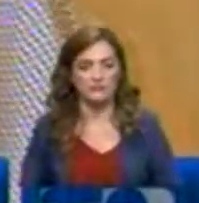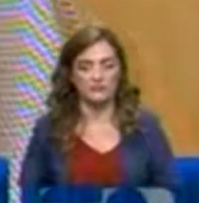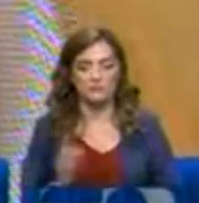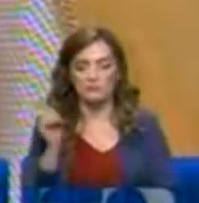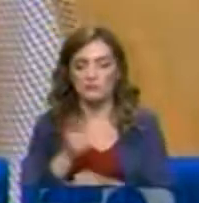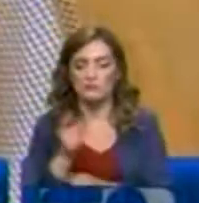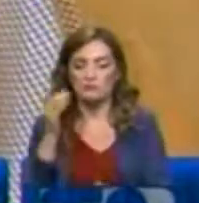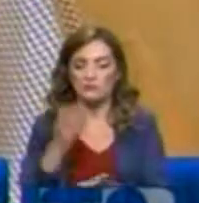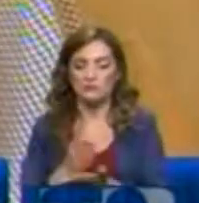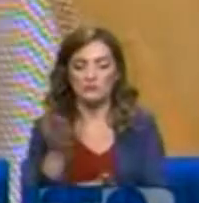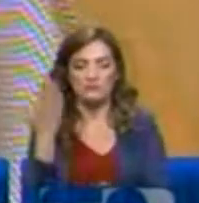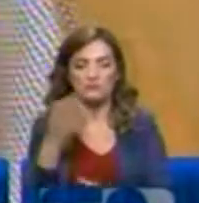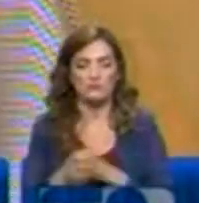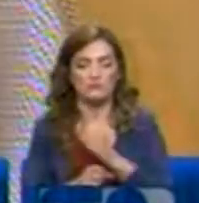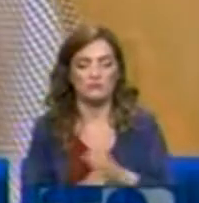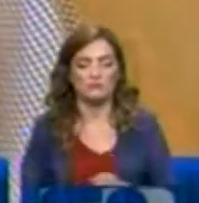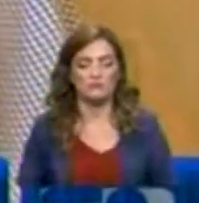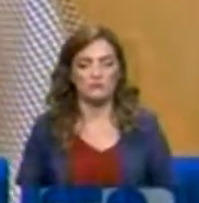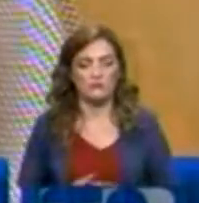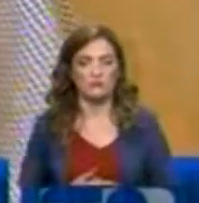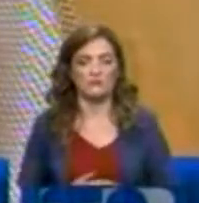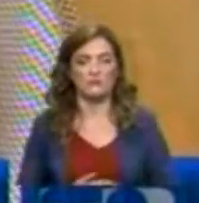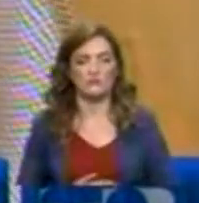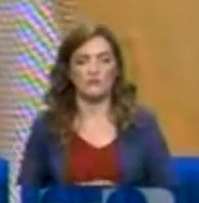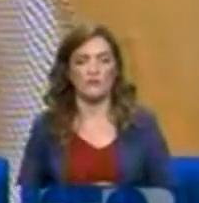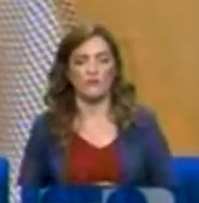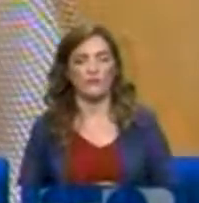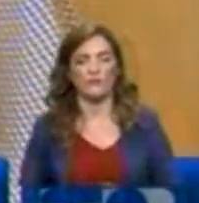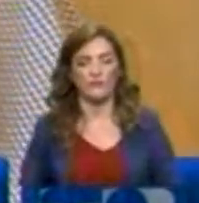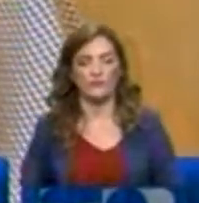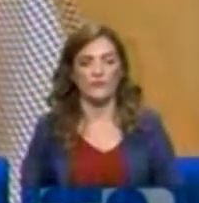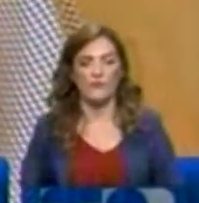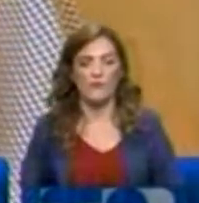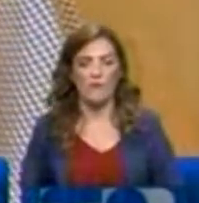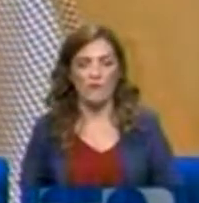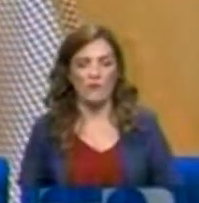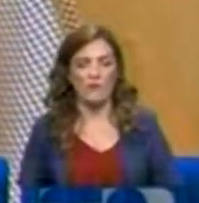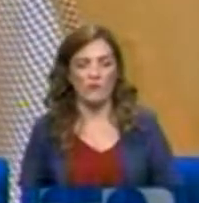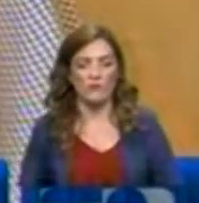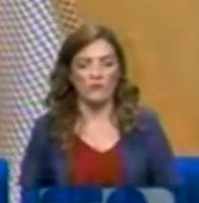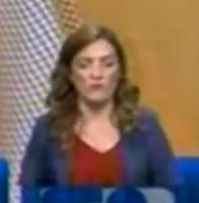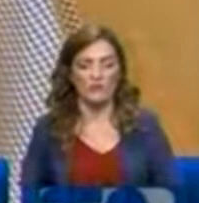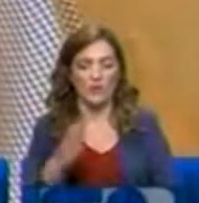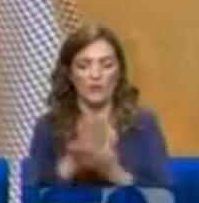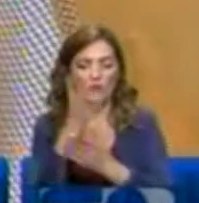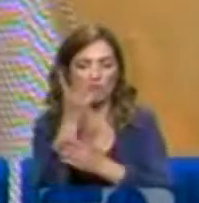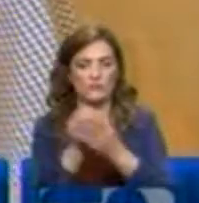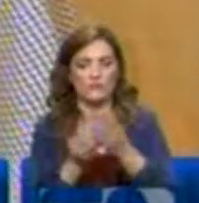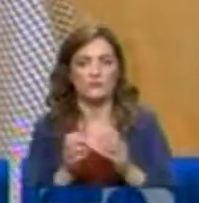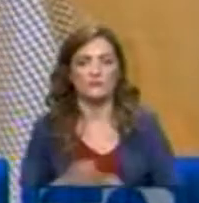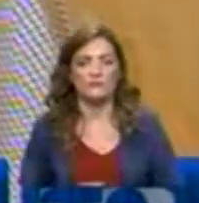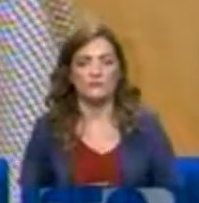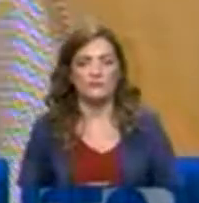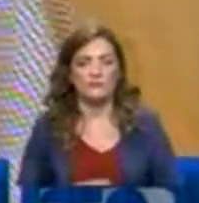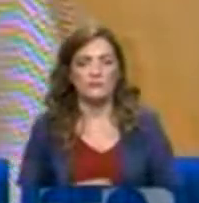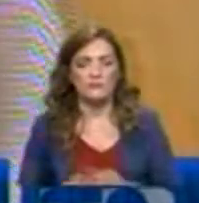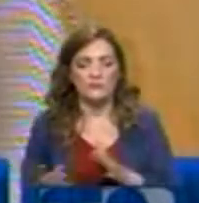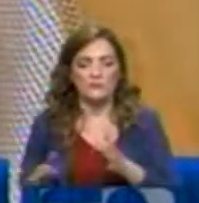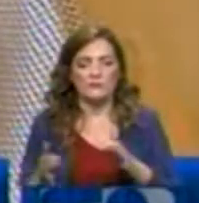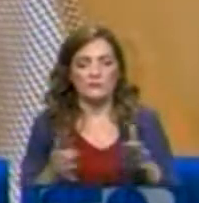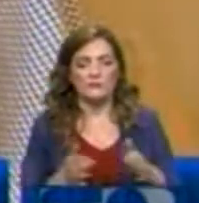entrega el año pasado, suspensión que produjo una falla, le llaman falla